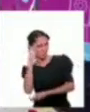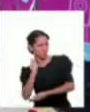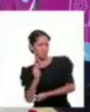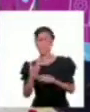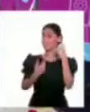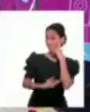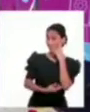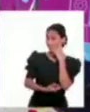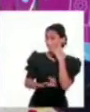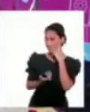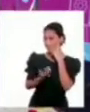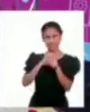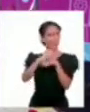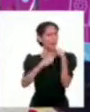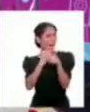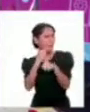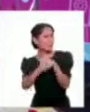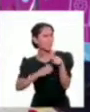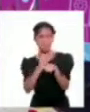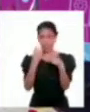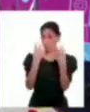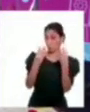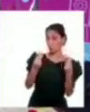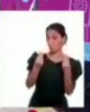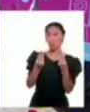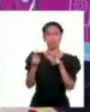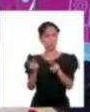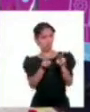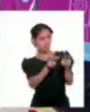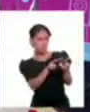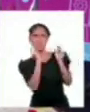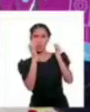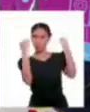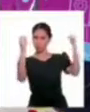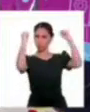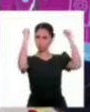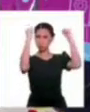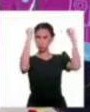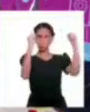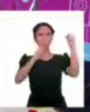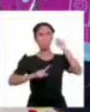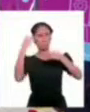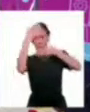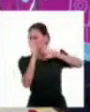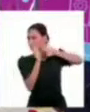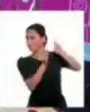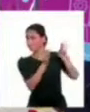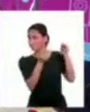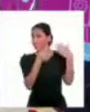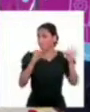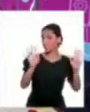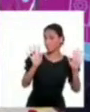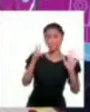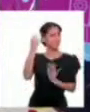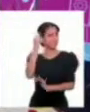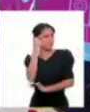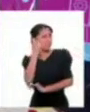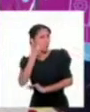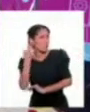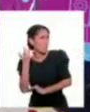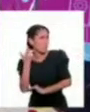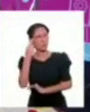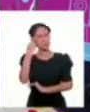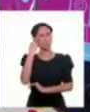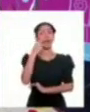rabonas. Es que por mucho tiempo no se reconoció el esfuerzo de estas aguerridas mujeres por la independencia. Solo se pensaba en los